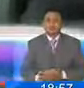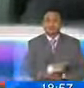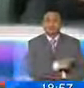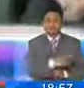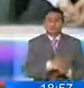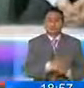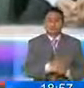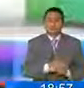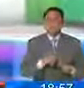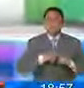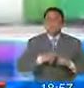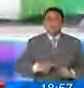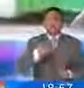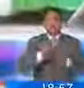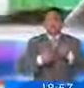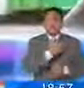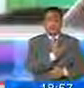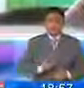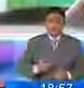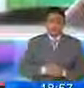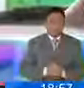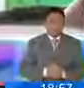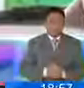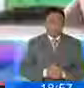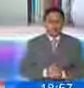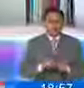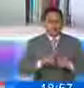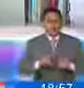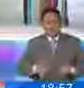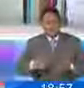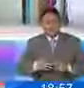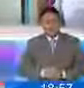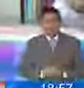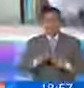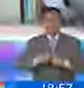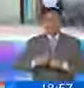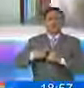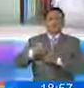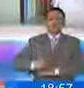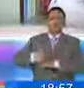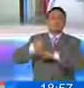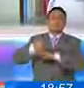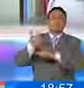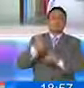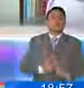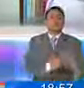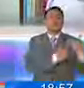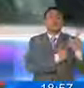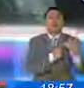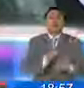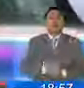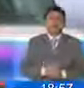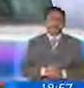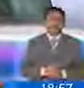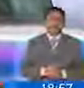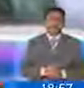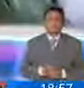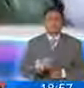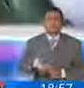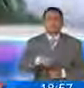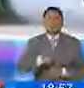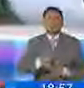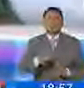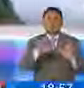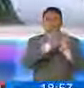ex candidato a la presidencia de la República, sino como ex jefe del Comando Conjunto de las Fuerzas Armadas, para con la Constitución en